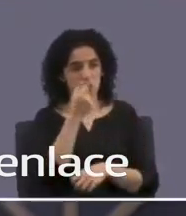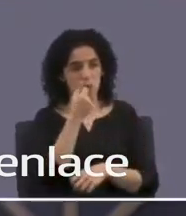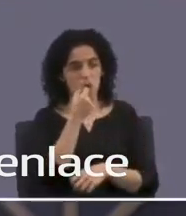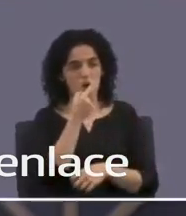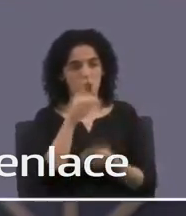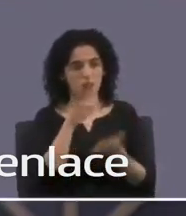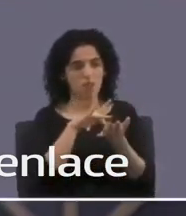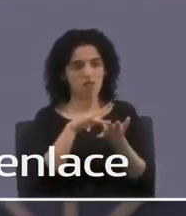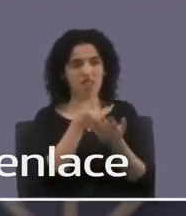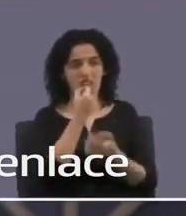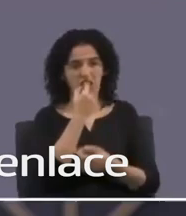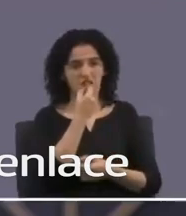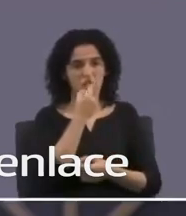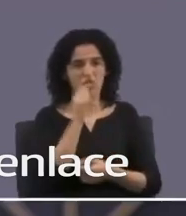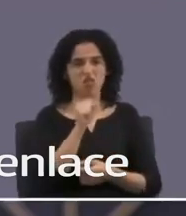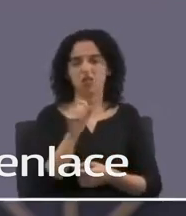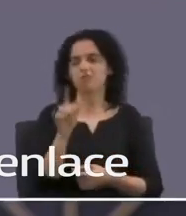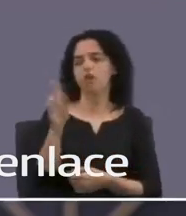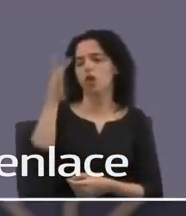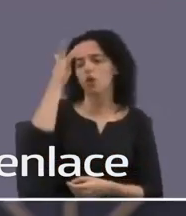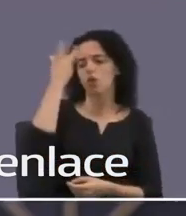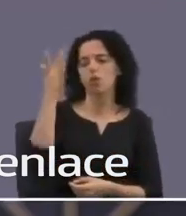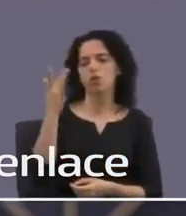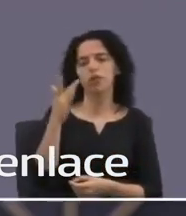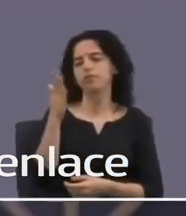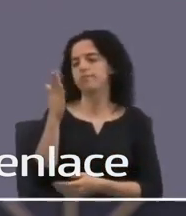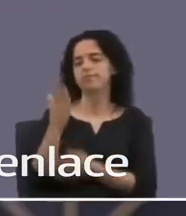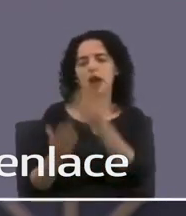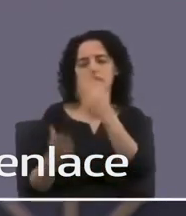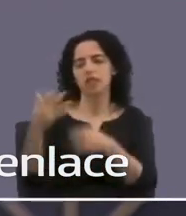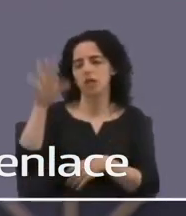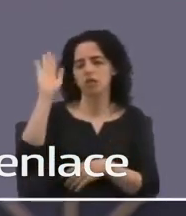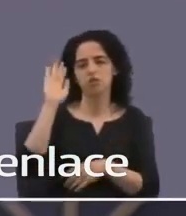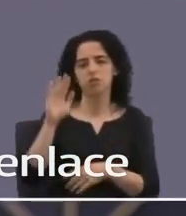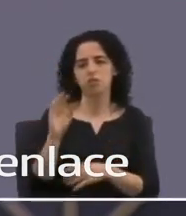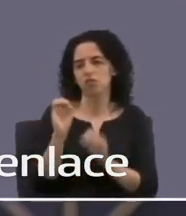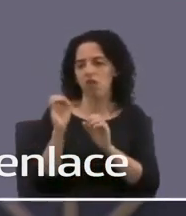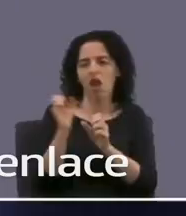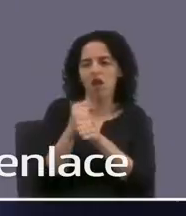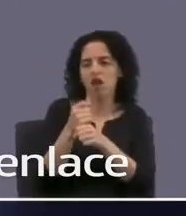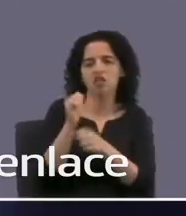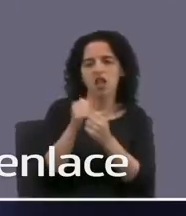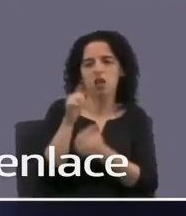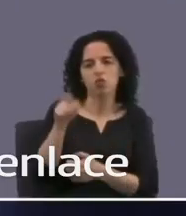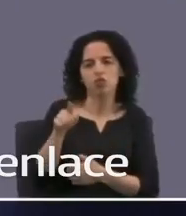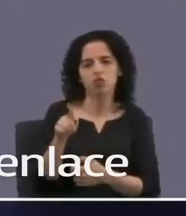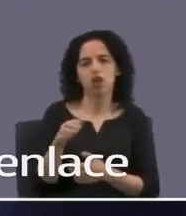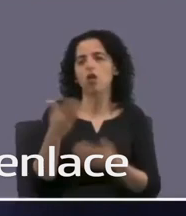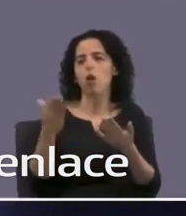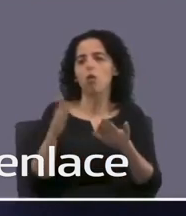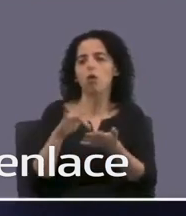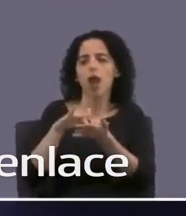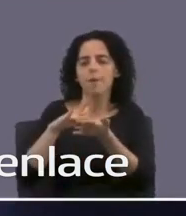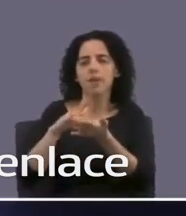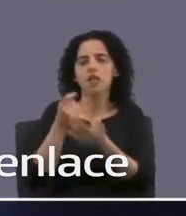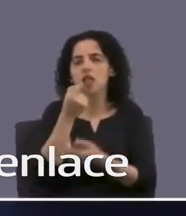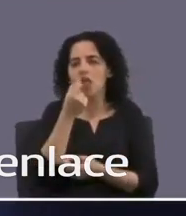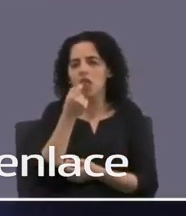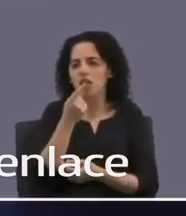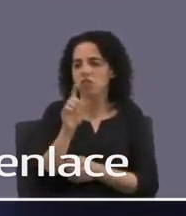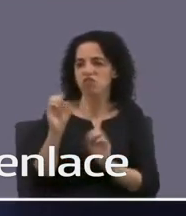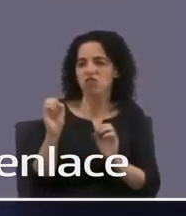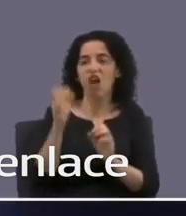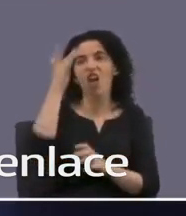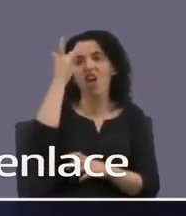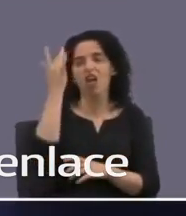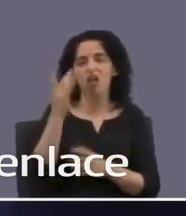medicina? Y tú le dices: no, se me olvidó. Salga de aquí. No hay nada que hacer con usted. ¿Cómo es que le doy la medicina y no